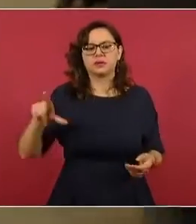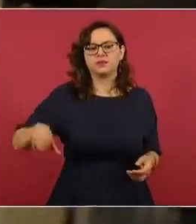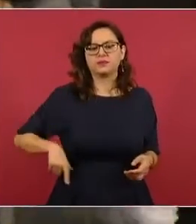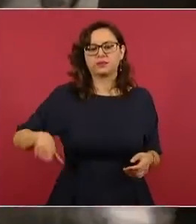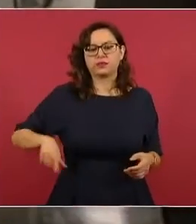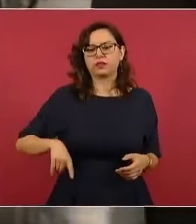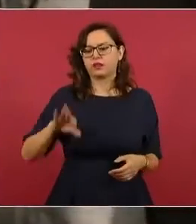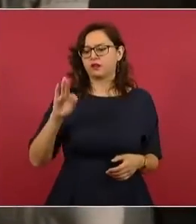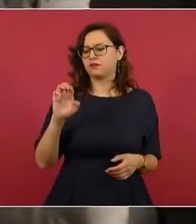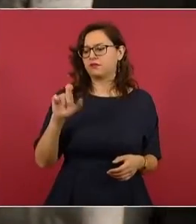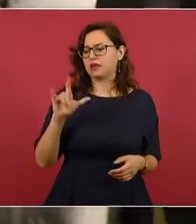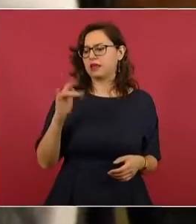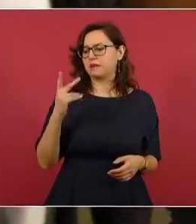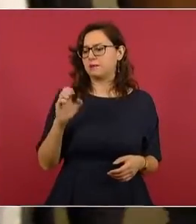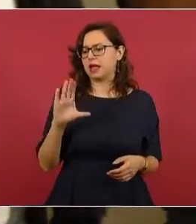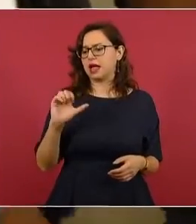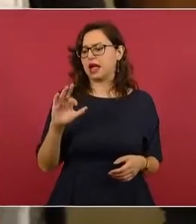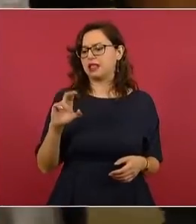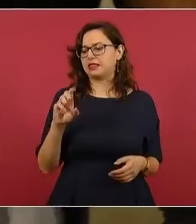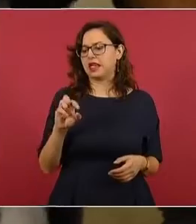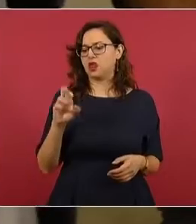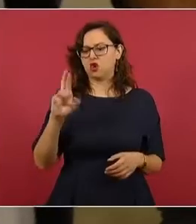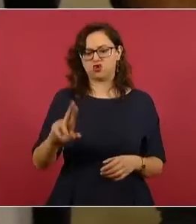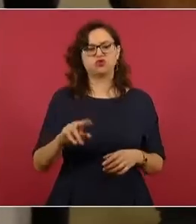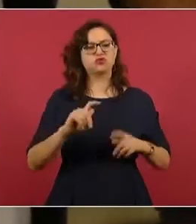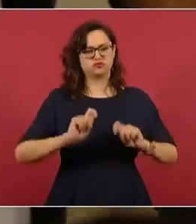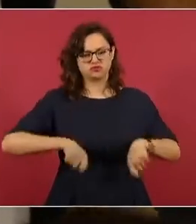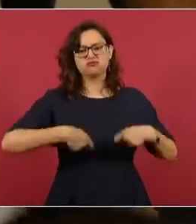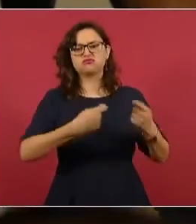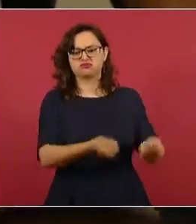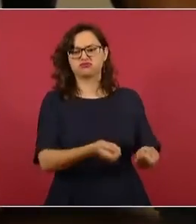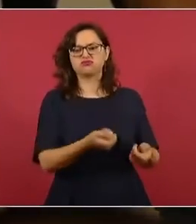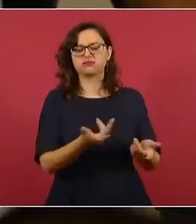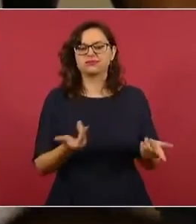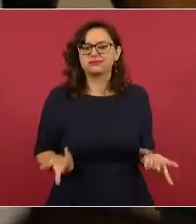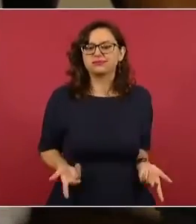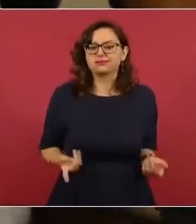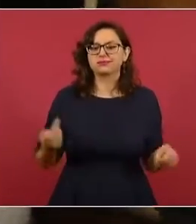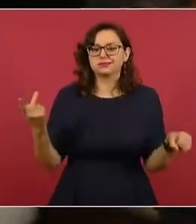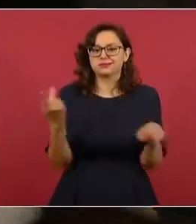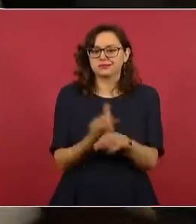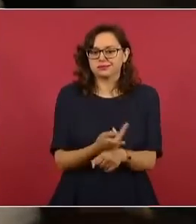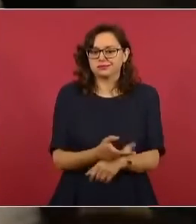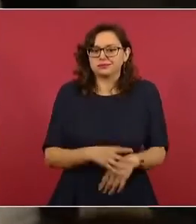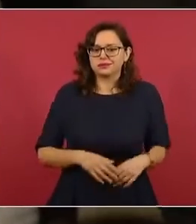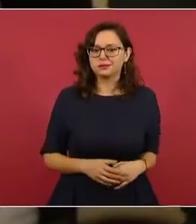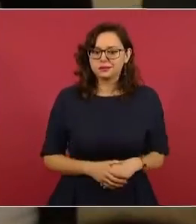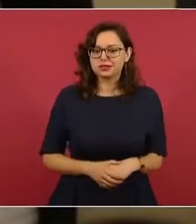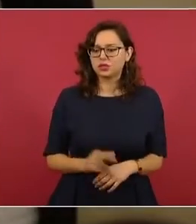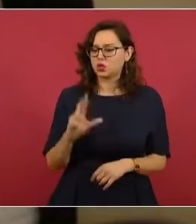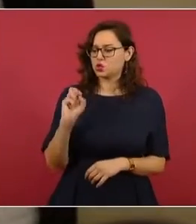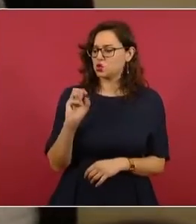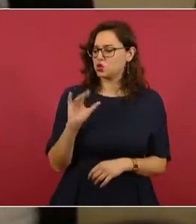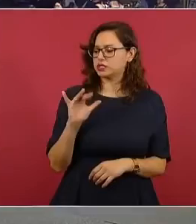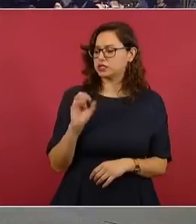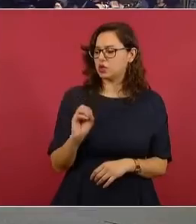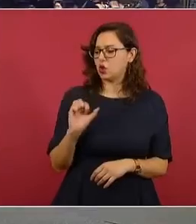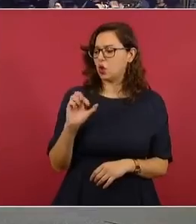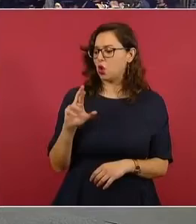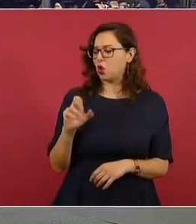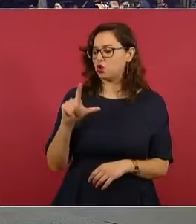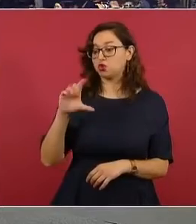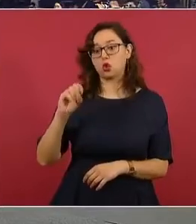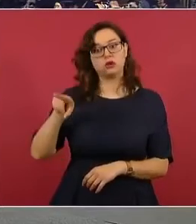de Felipe Calderón Hinojosa. Entonces, preguntarle qué va a pasar con las responsabilidades de Rosy Orozco, quien ya se encuentra